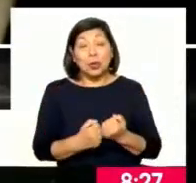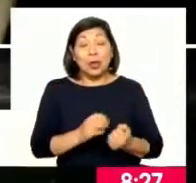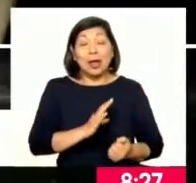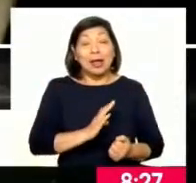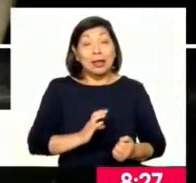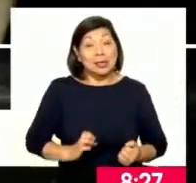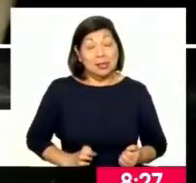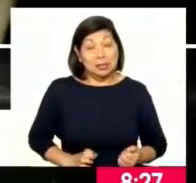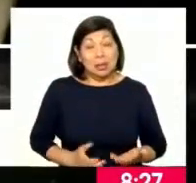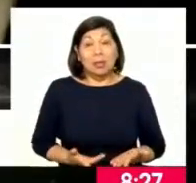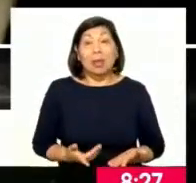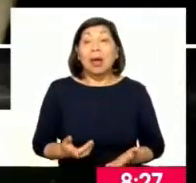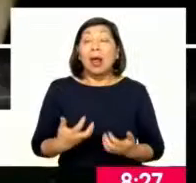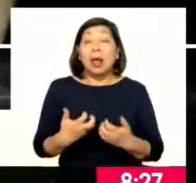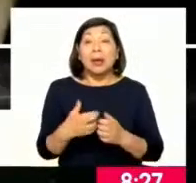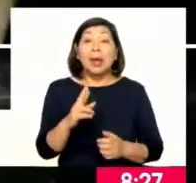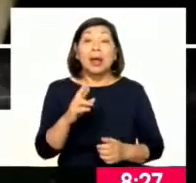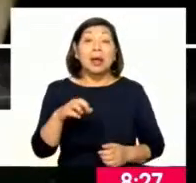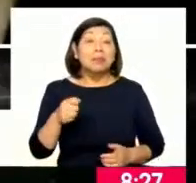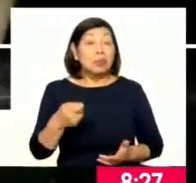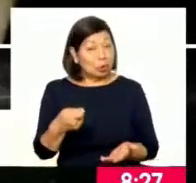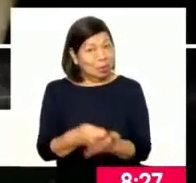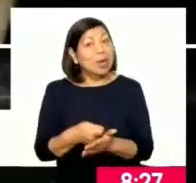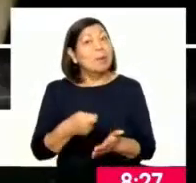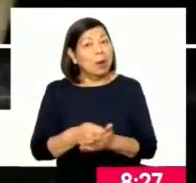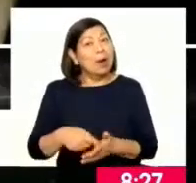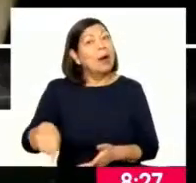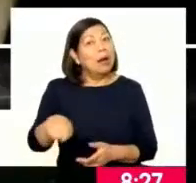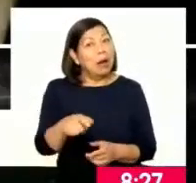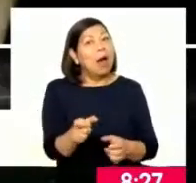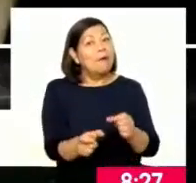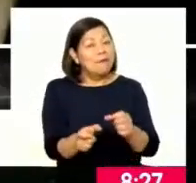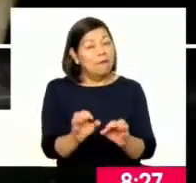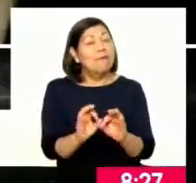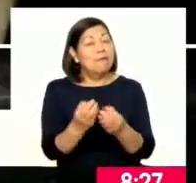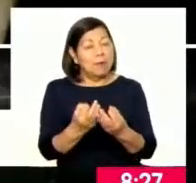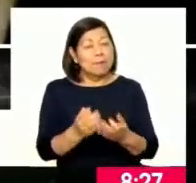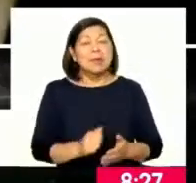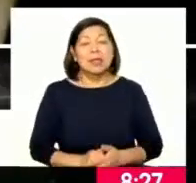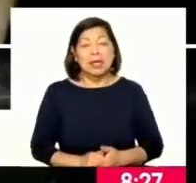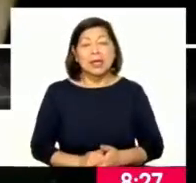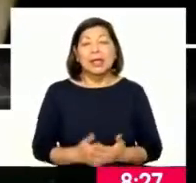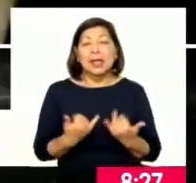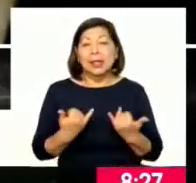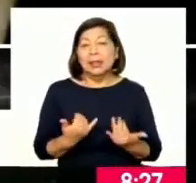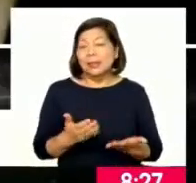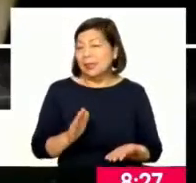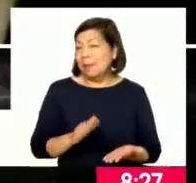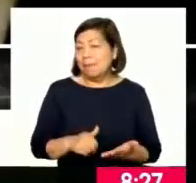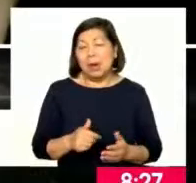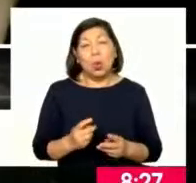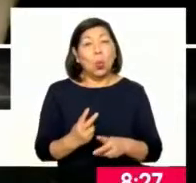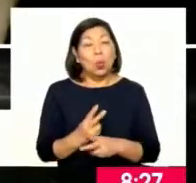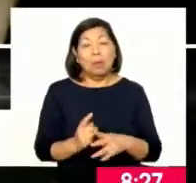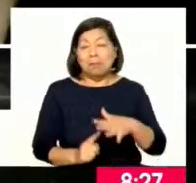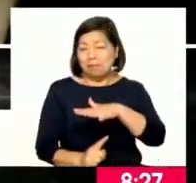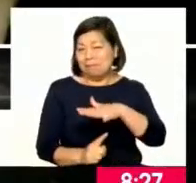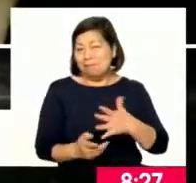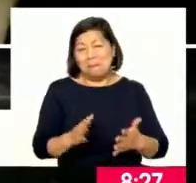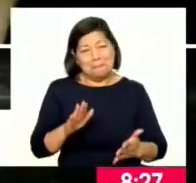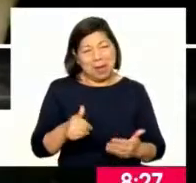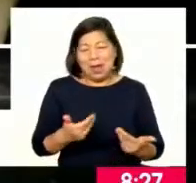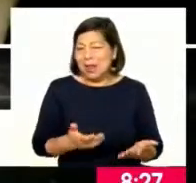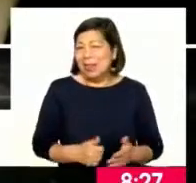Que en este caso fue la empresa Repsol la causante o el responsable de este daño al medio ambiente, según se